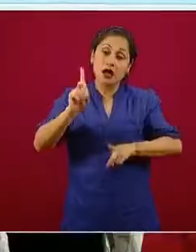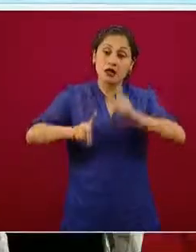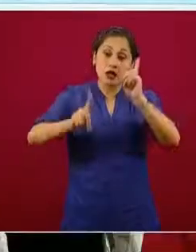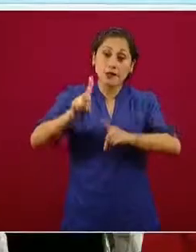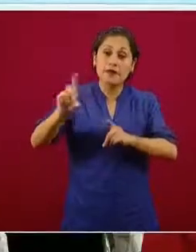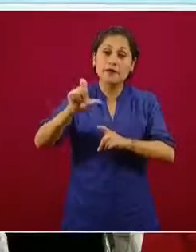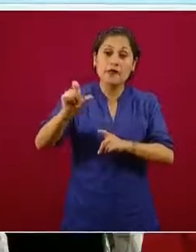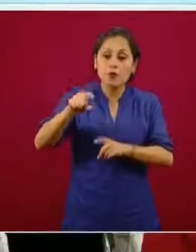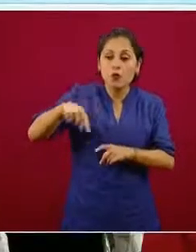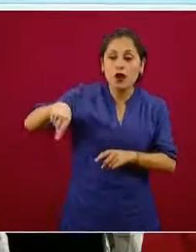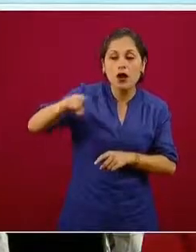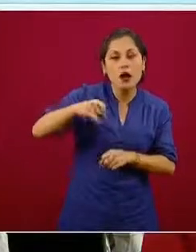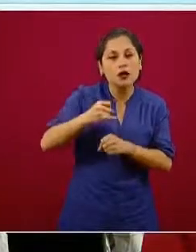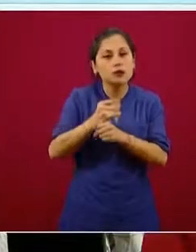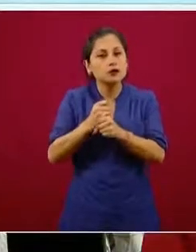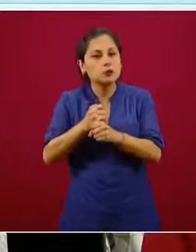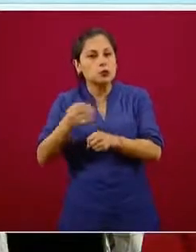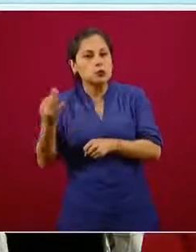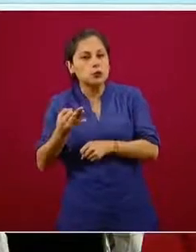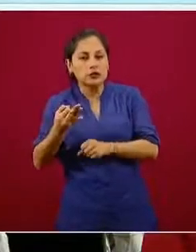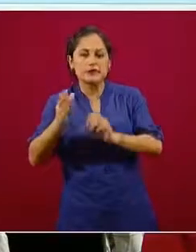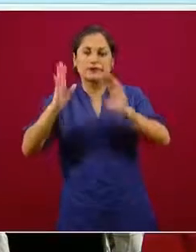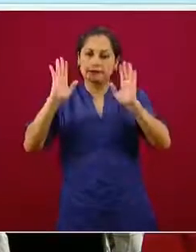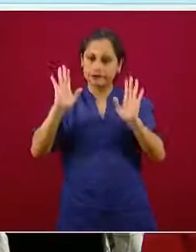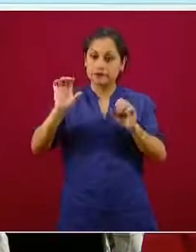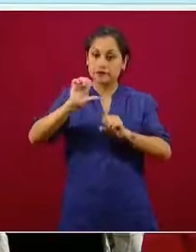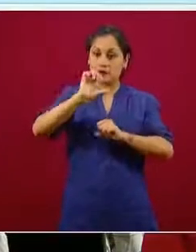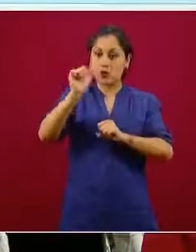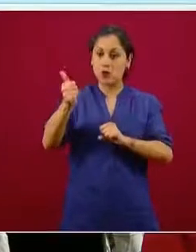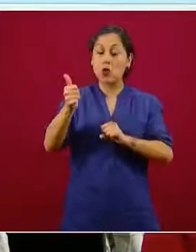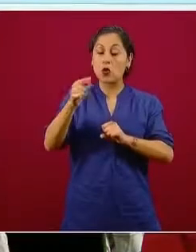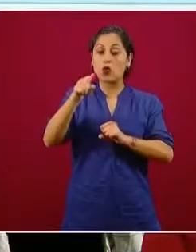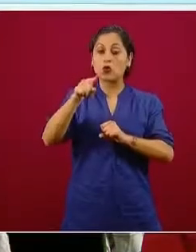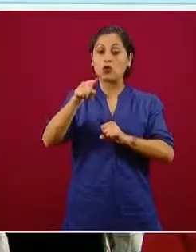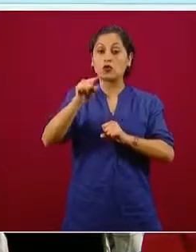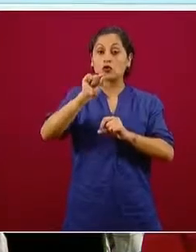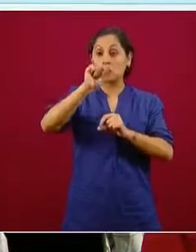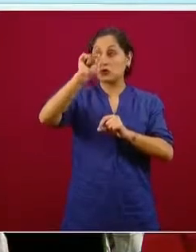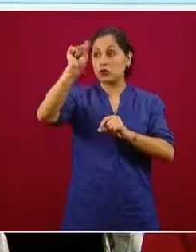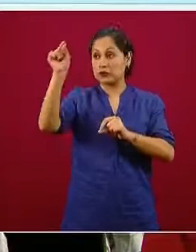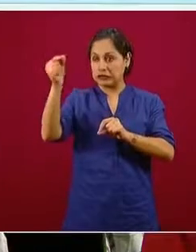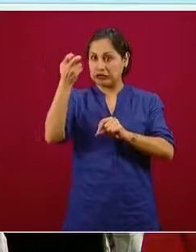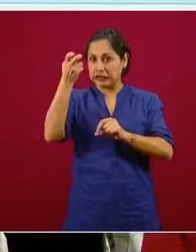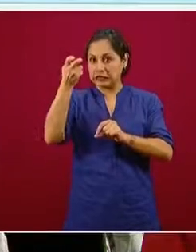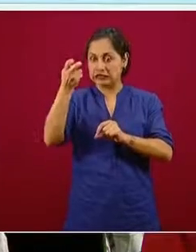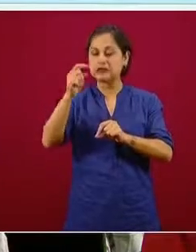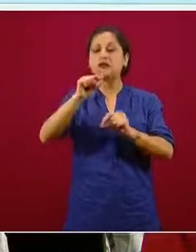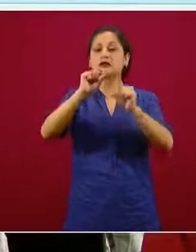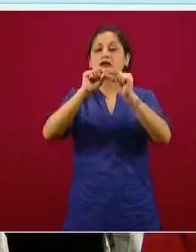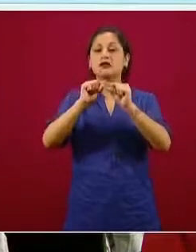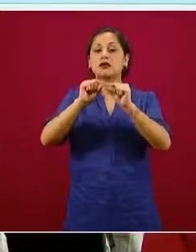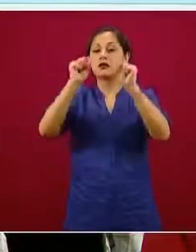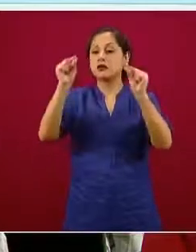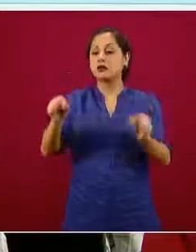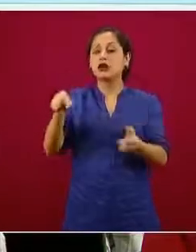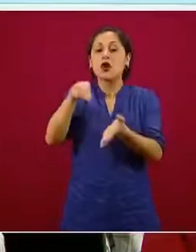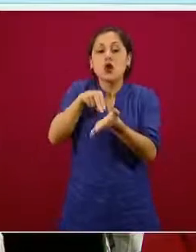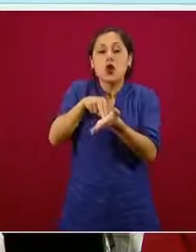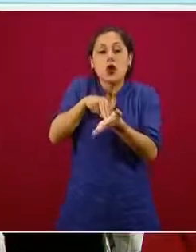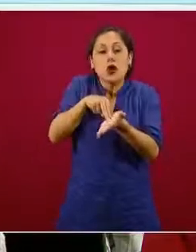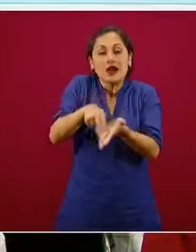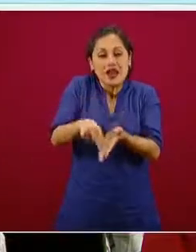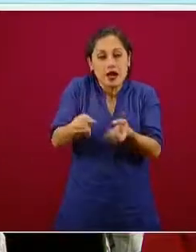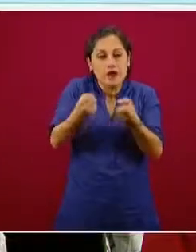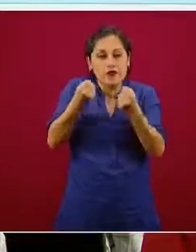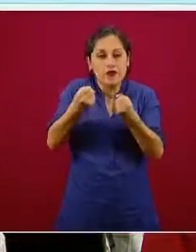Si nos posicionamos en la curva sólida, es 50% de probabilidad de que los casos